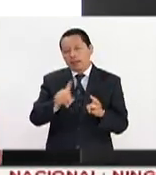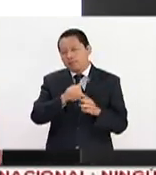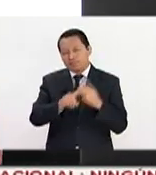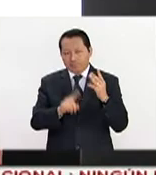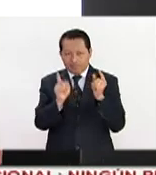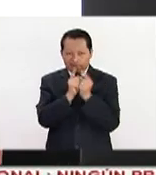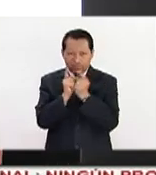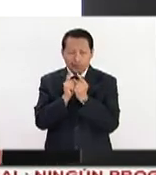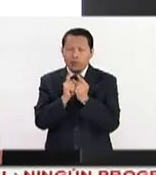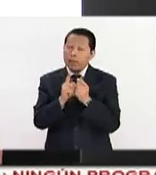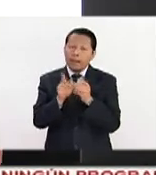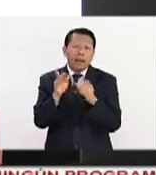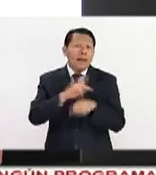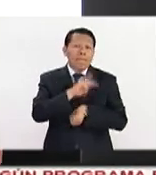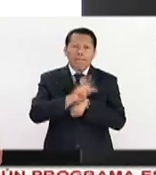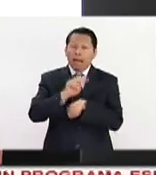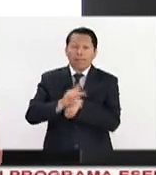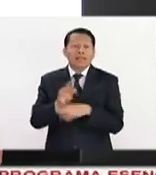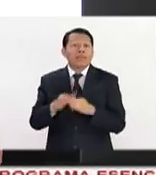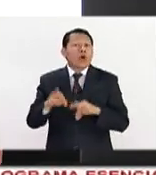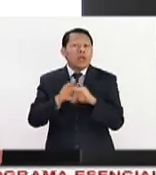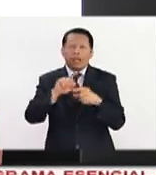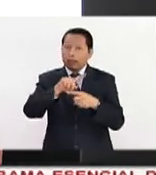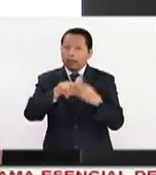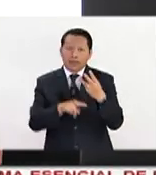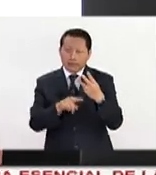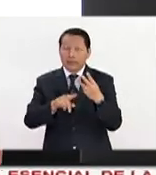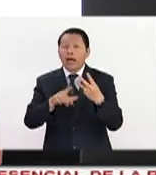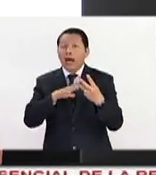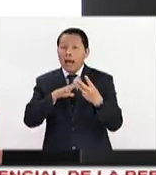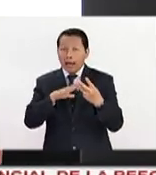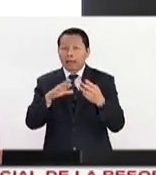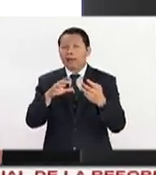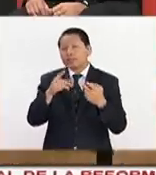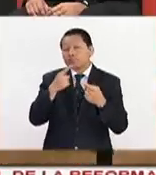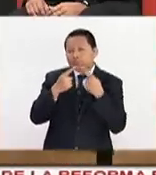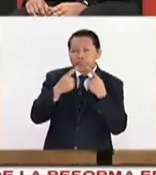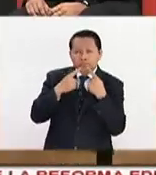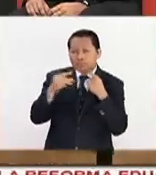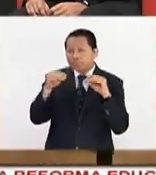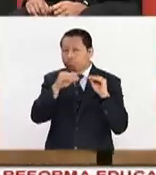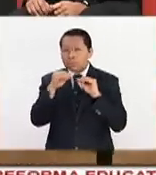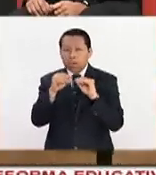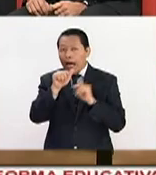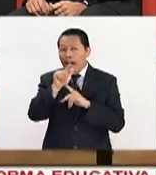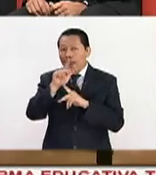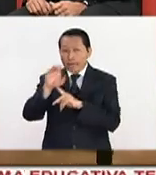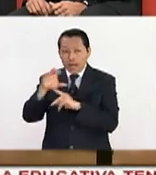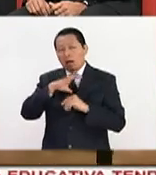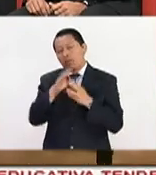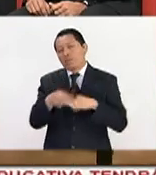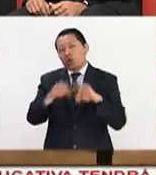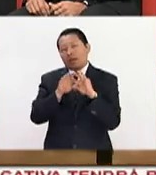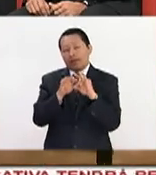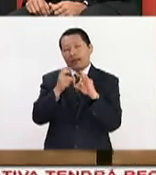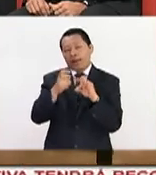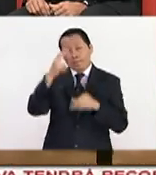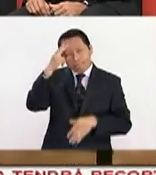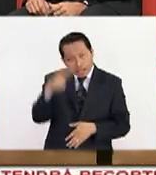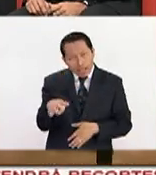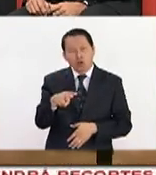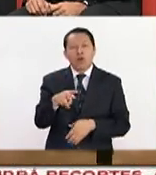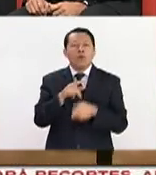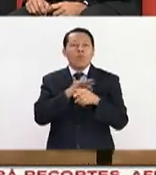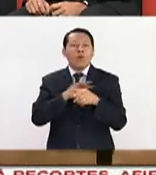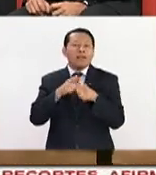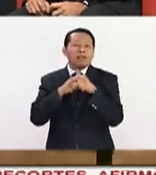efectivamente son países muy estratégicos que en el marco de las negociaciones de APEC han habido acercamientos muy importantes, lo que a México le permite